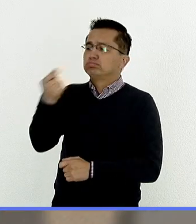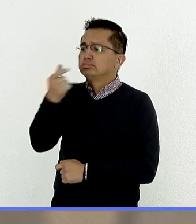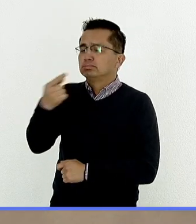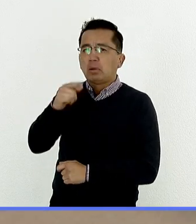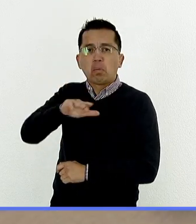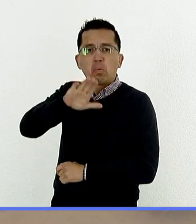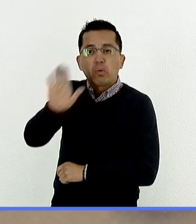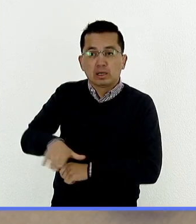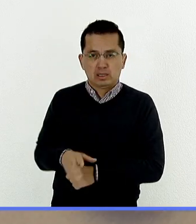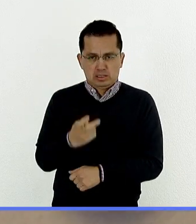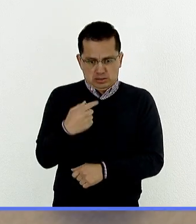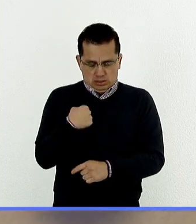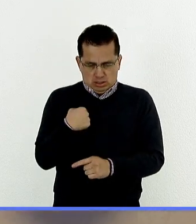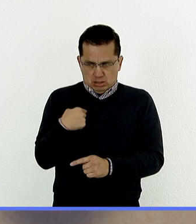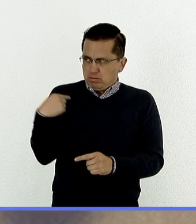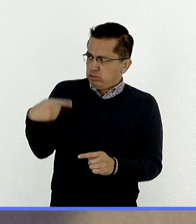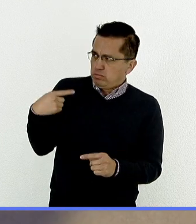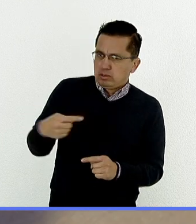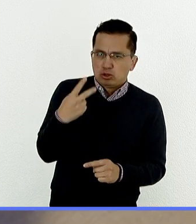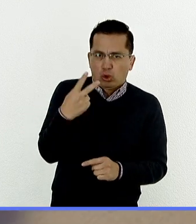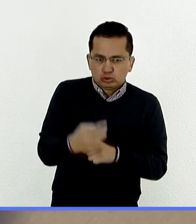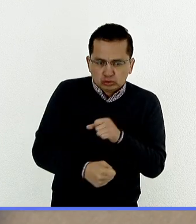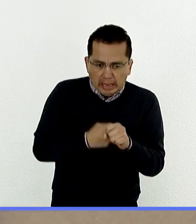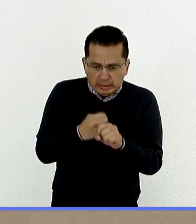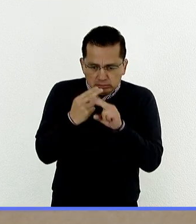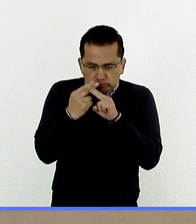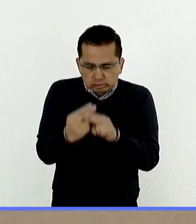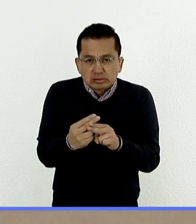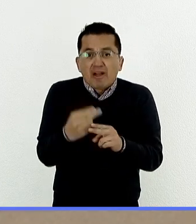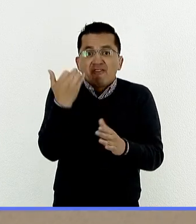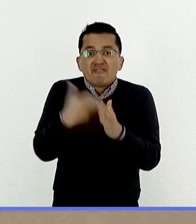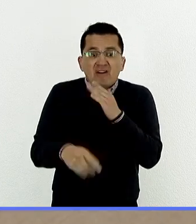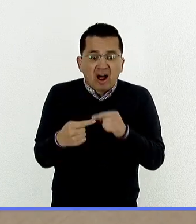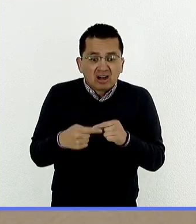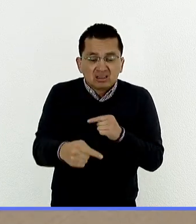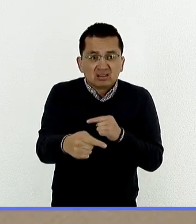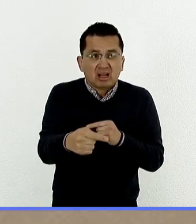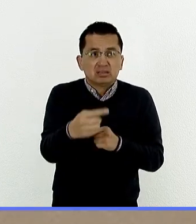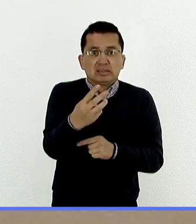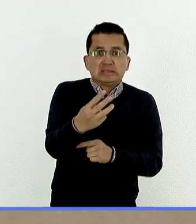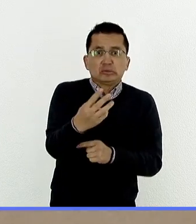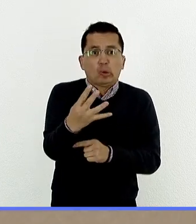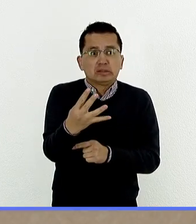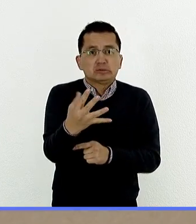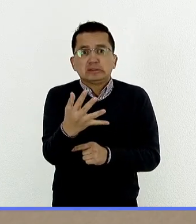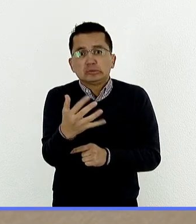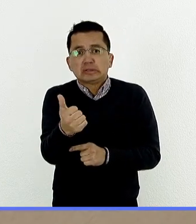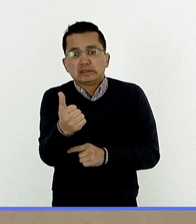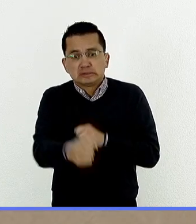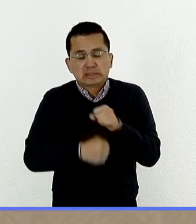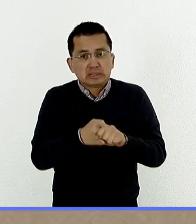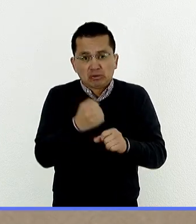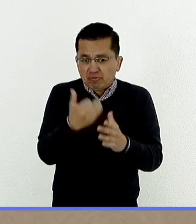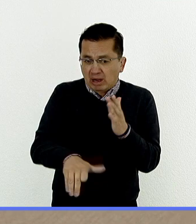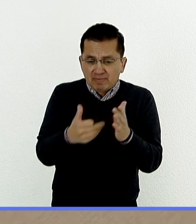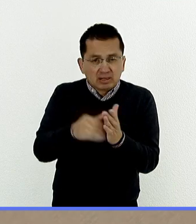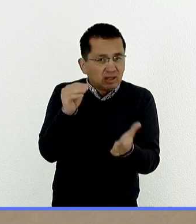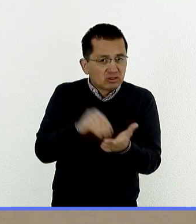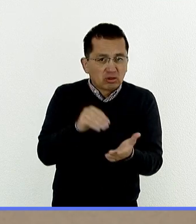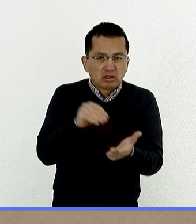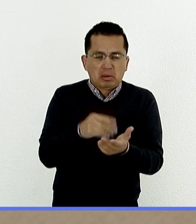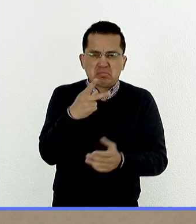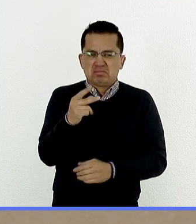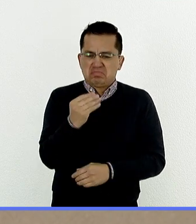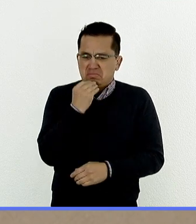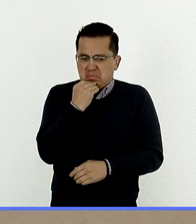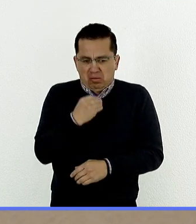mi segundo año en cornal y me quedaban todavía otros tres o cuatro o puede que cinco o seis pero daba igual en itaca todos